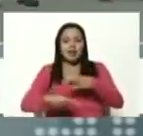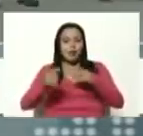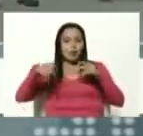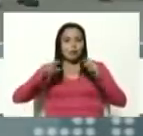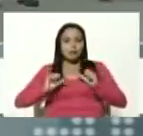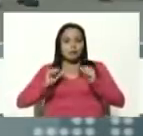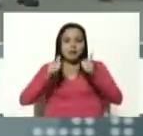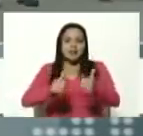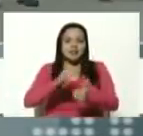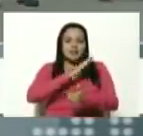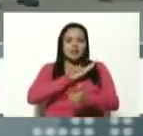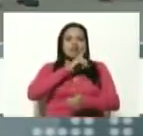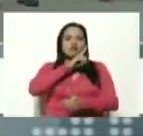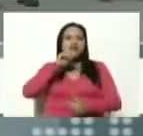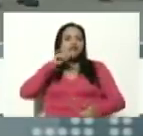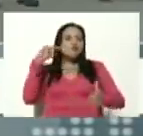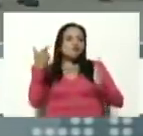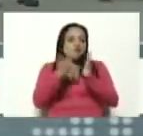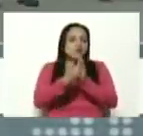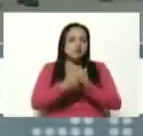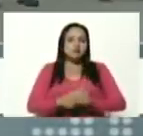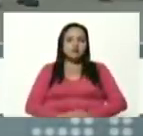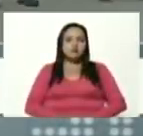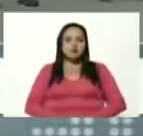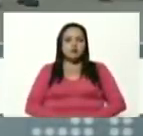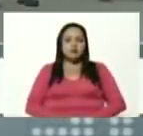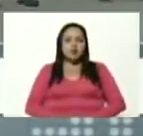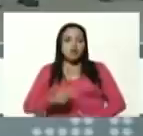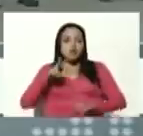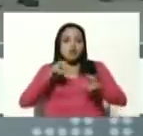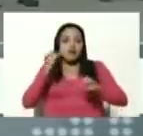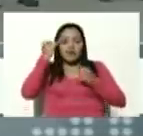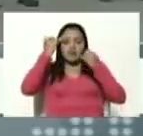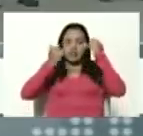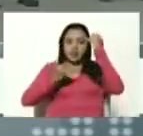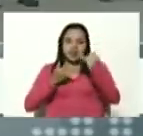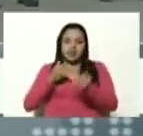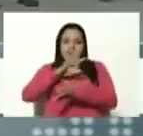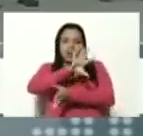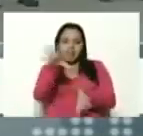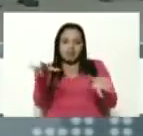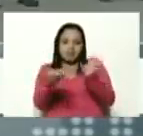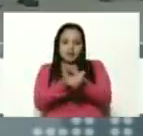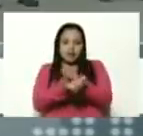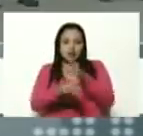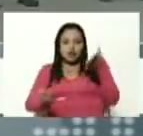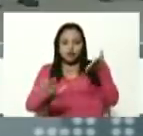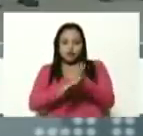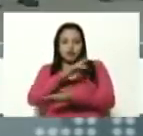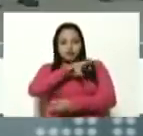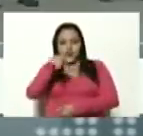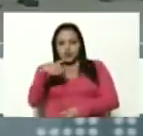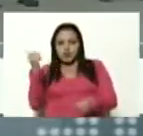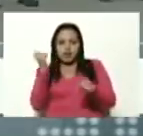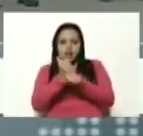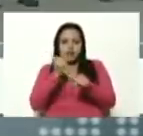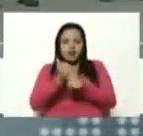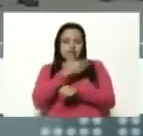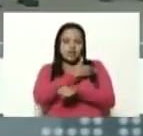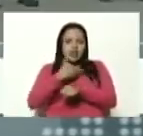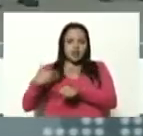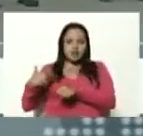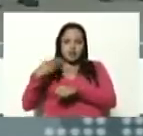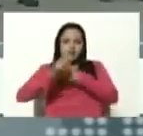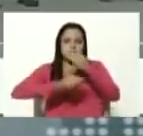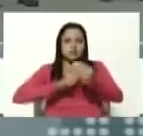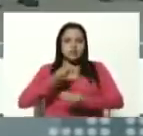hoy tendrá un nuevo nombre, un nuevo concepto, adaptado a lo que somos y a lo que queremos